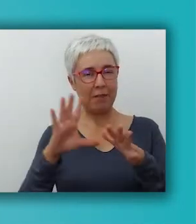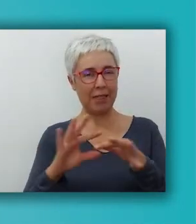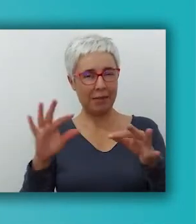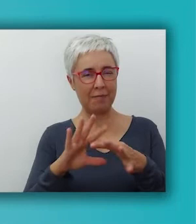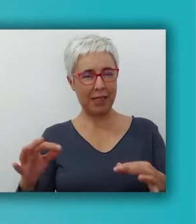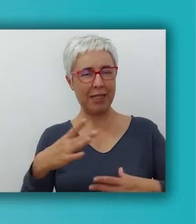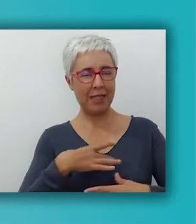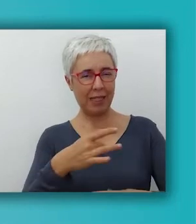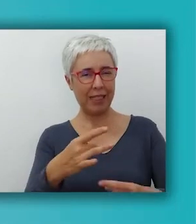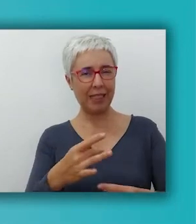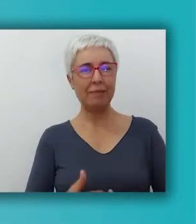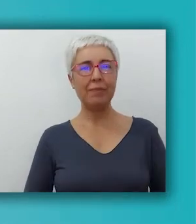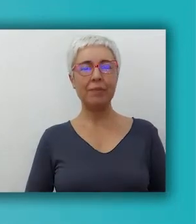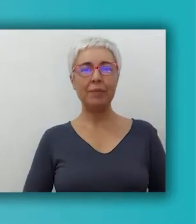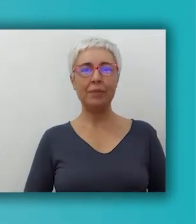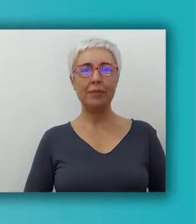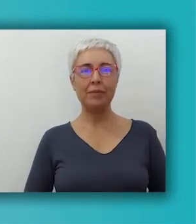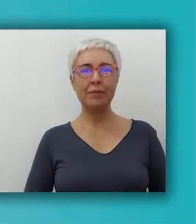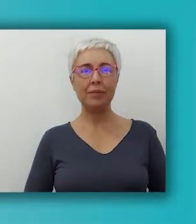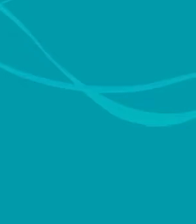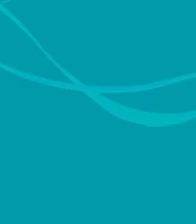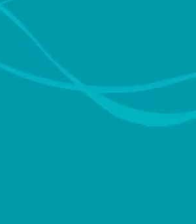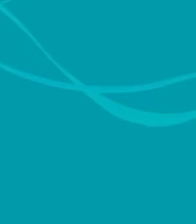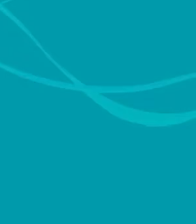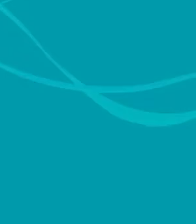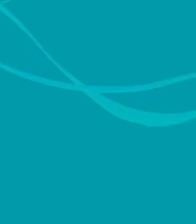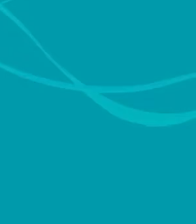porque Gregorio os lo explica mucho más en detalle.